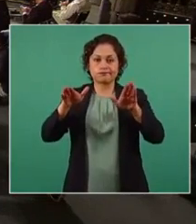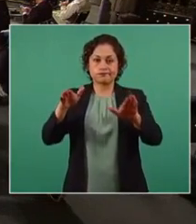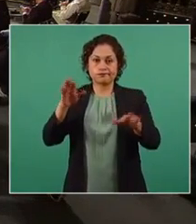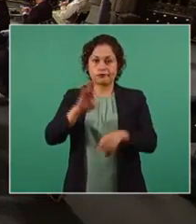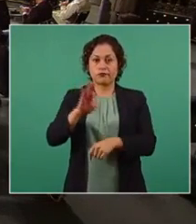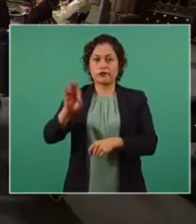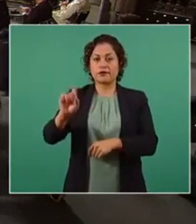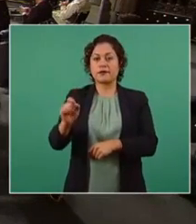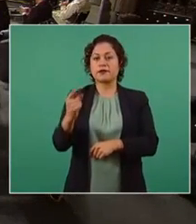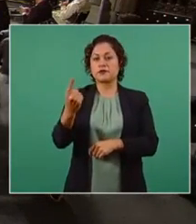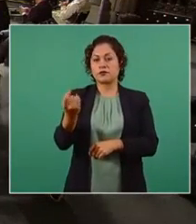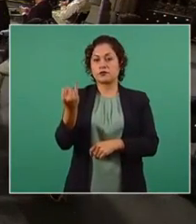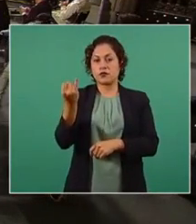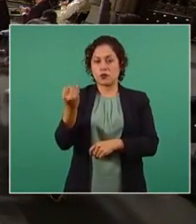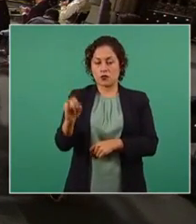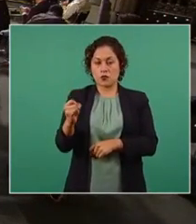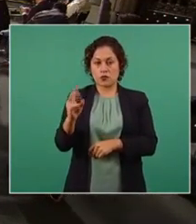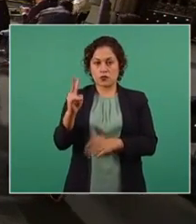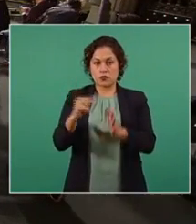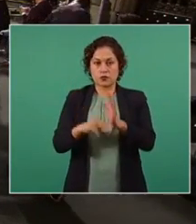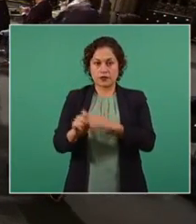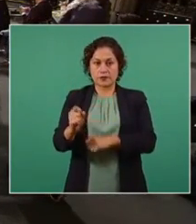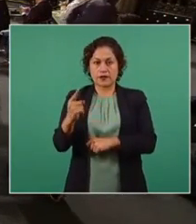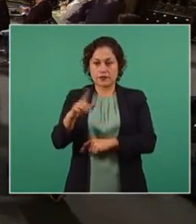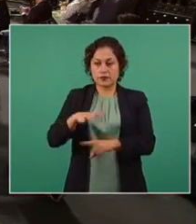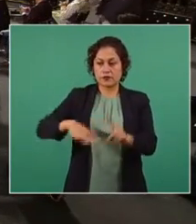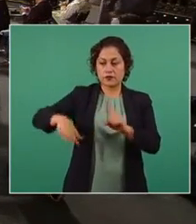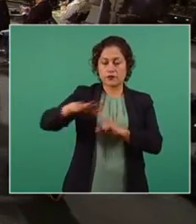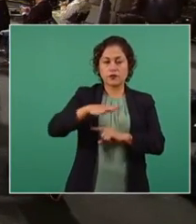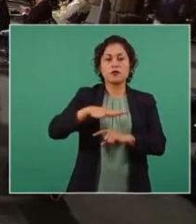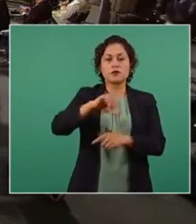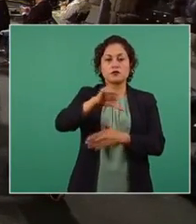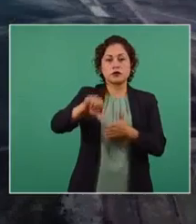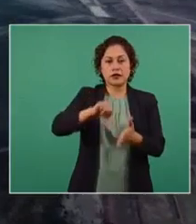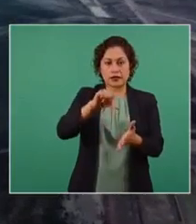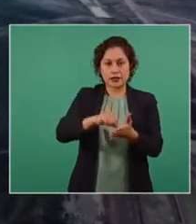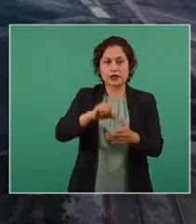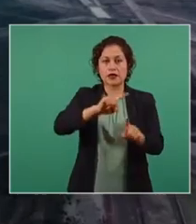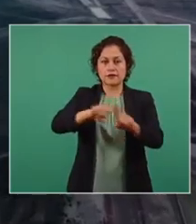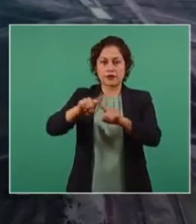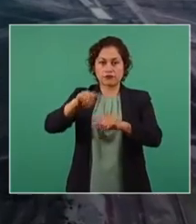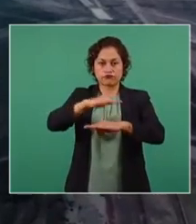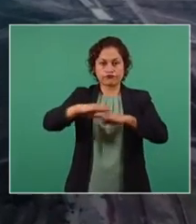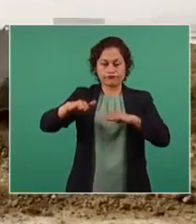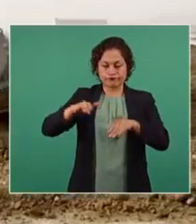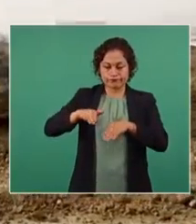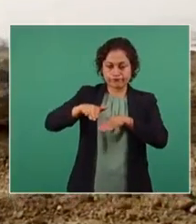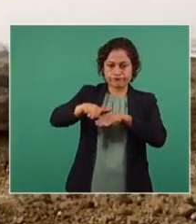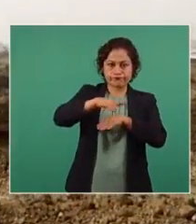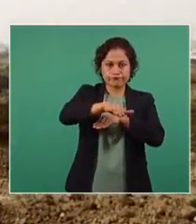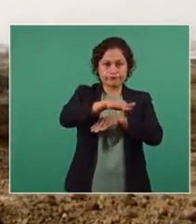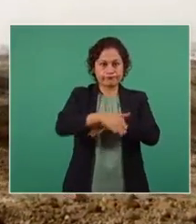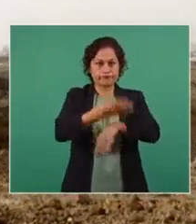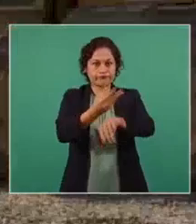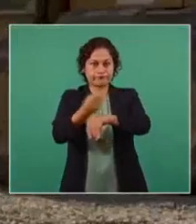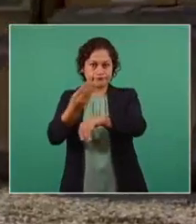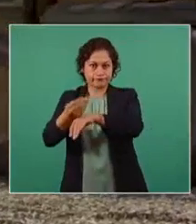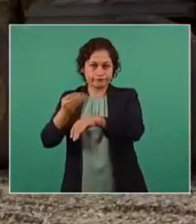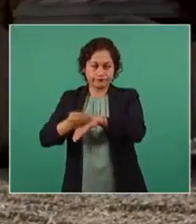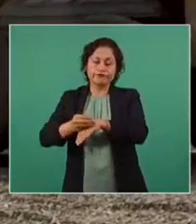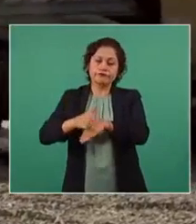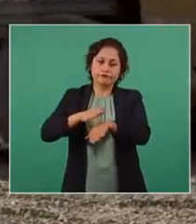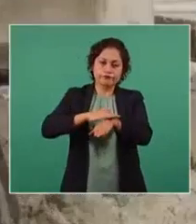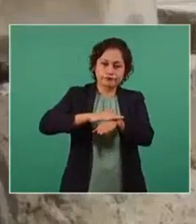junio de 2021. En la pista norte y central, plataforma y rodajes, se realiza la conformación de terraplén, tendido de la capa de